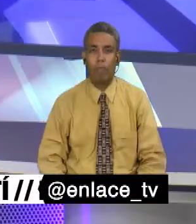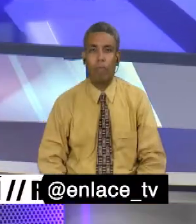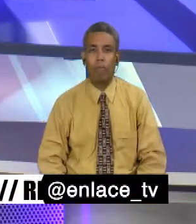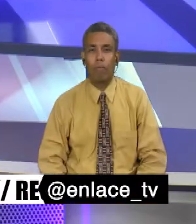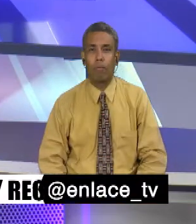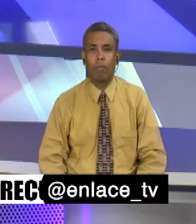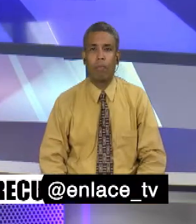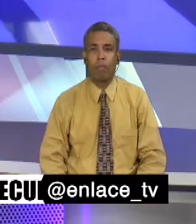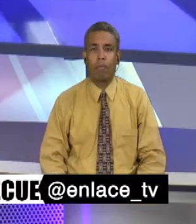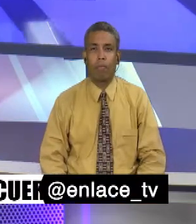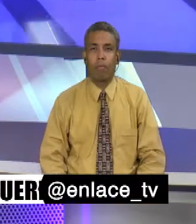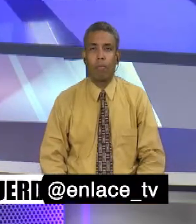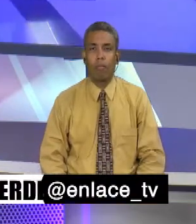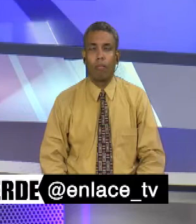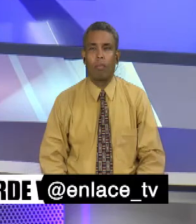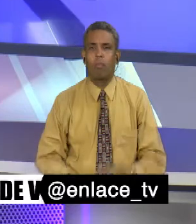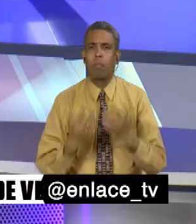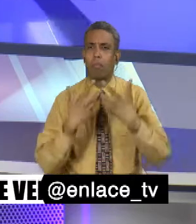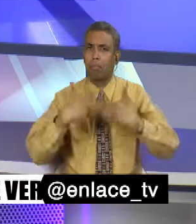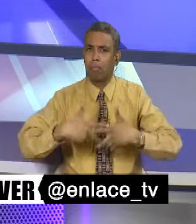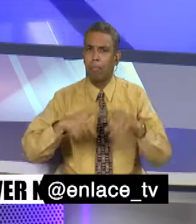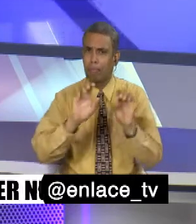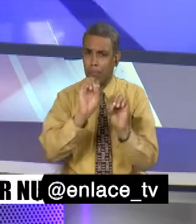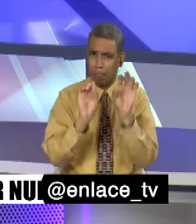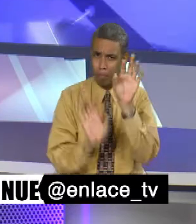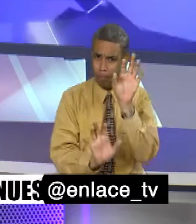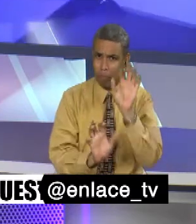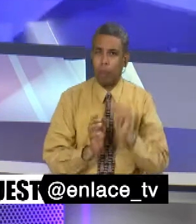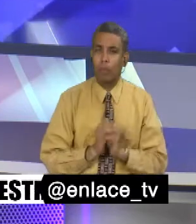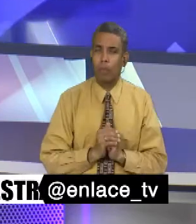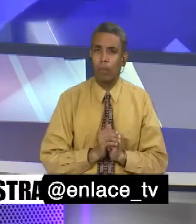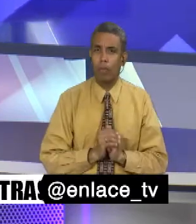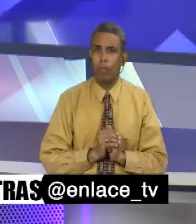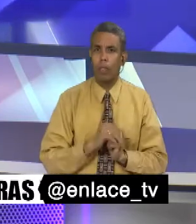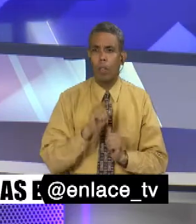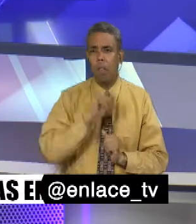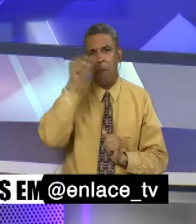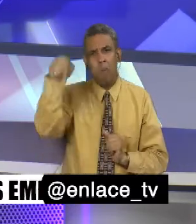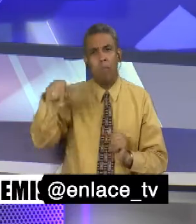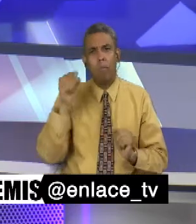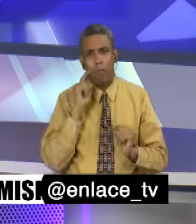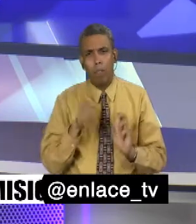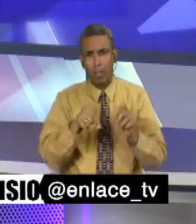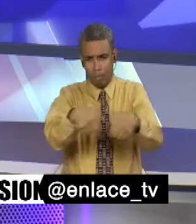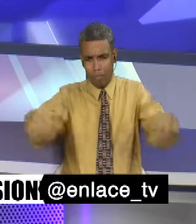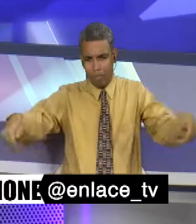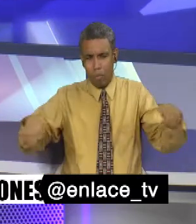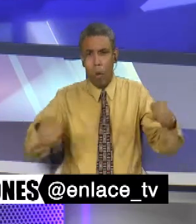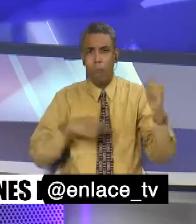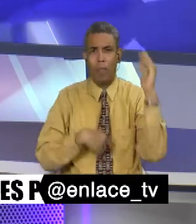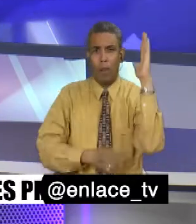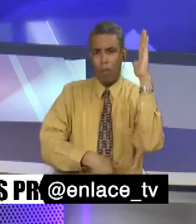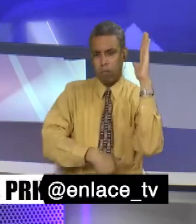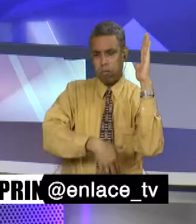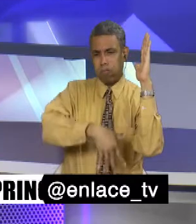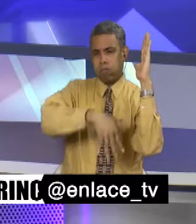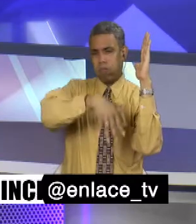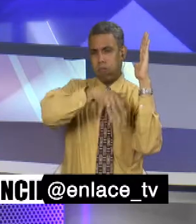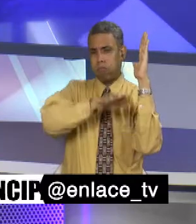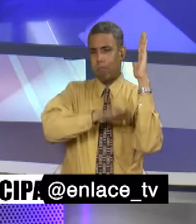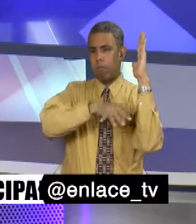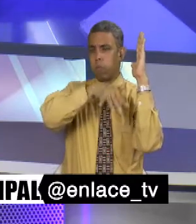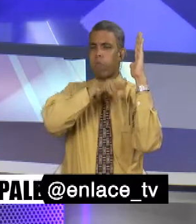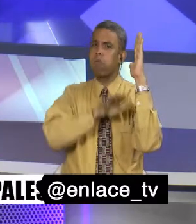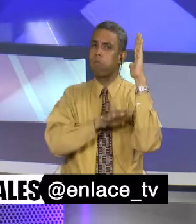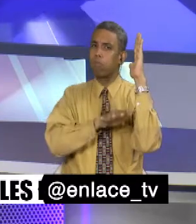Por su parte, ISAGEN realizó visitas a la central hidroeléctrica Sogamoso con comunidades y funcionarios públicos. Esto para dar a conocer